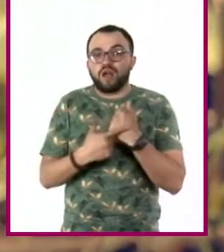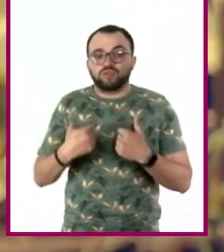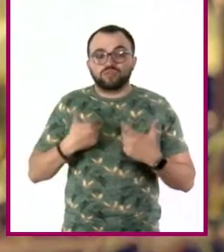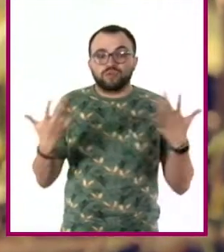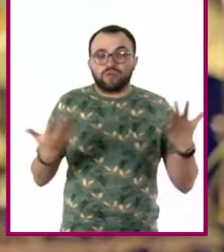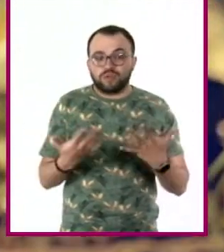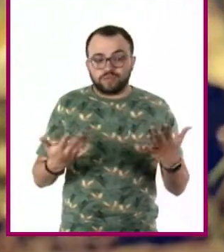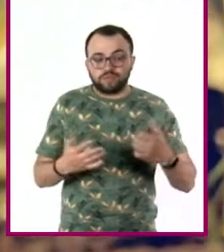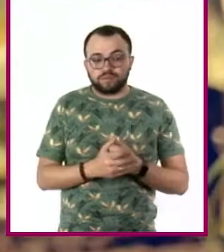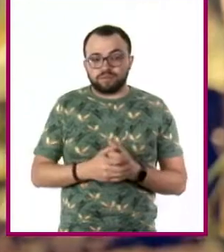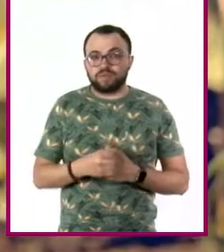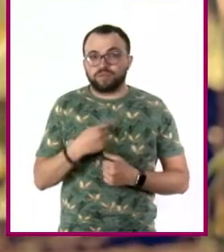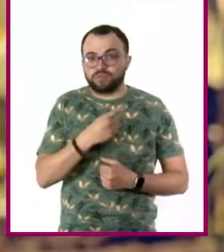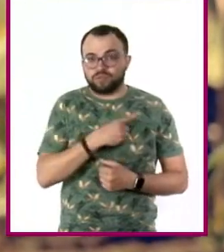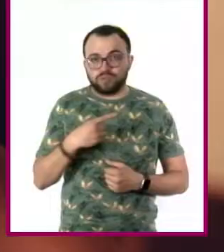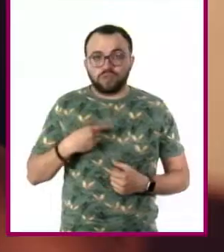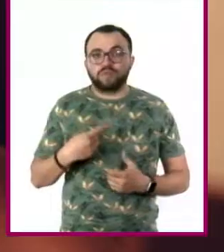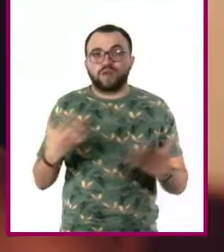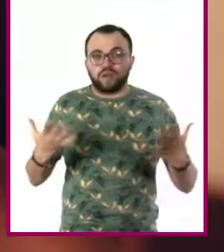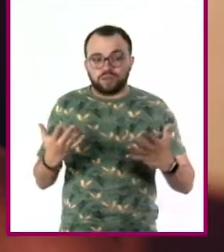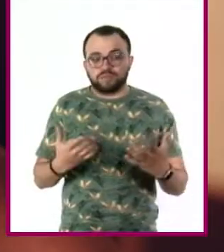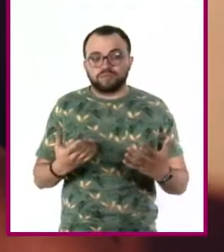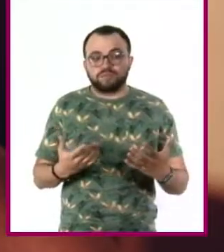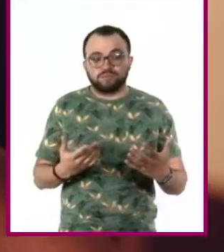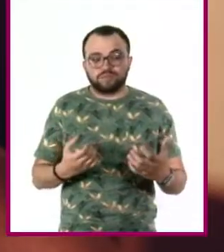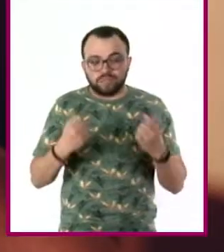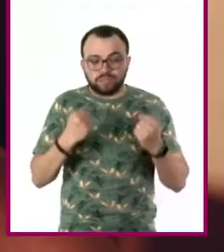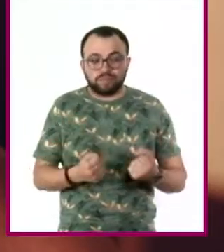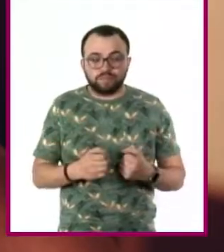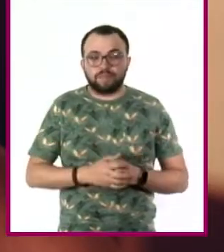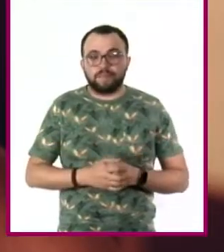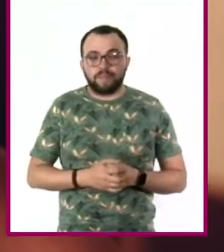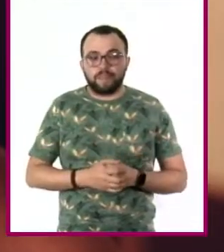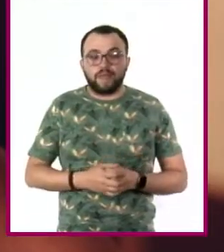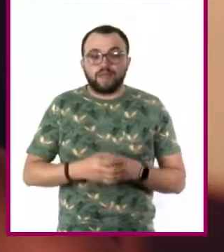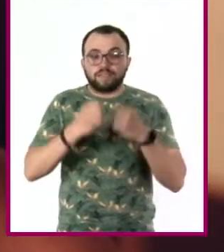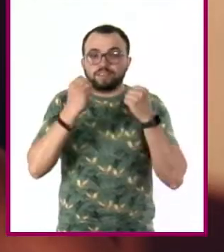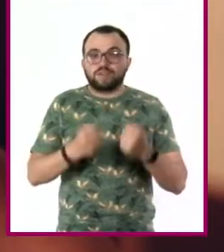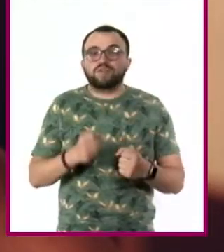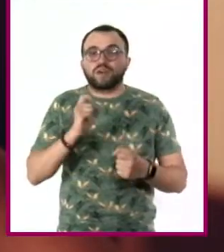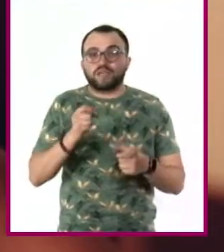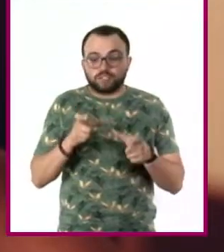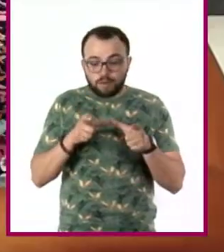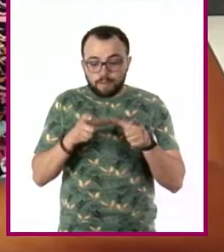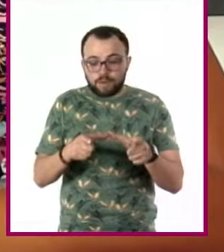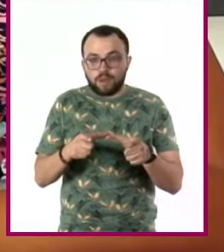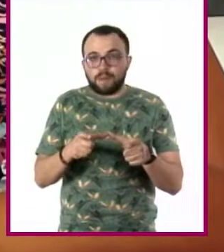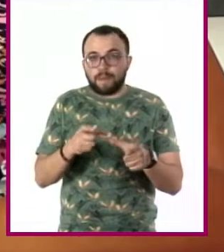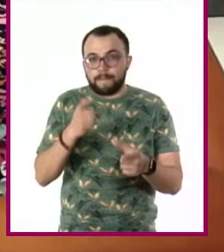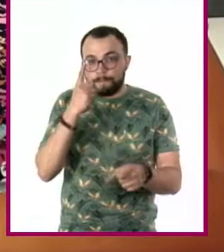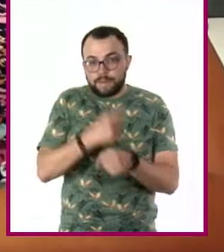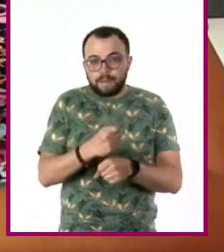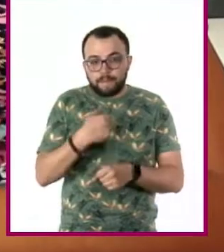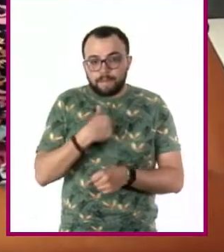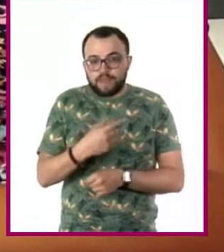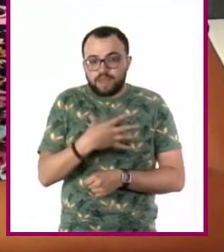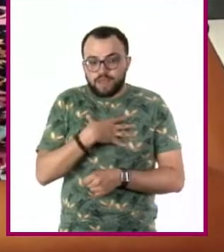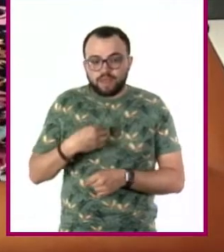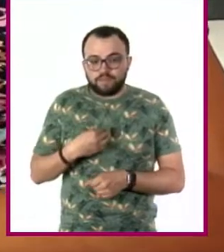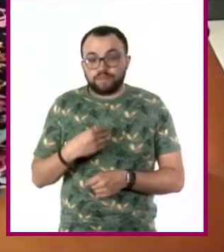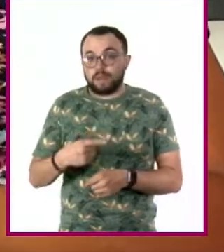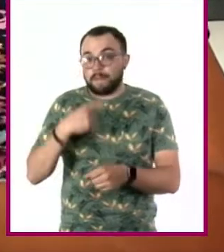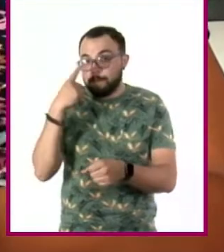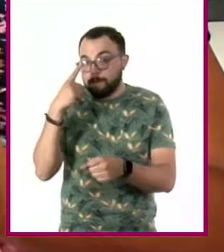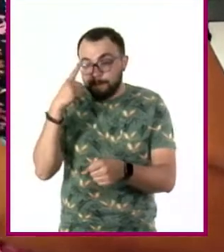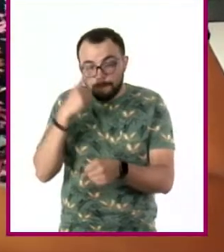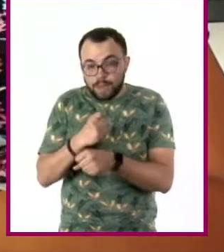tengo que hacerlo con seguridad. Seguridad es proteger primeramente a mis hijos. Pero primerito es el agua,